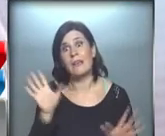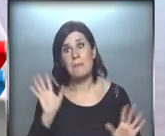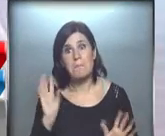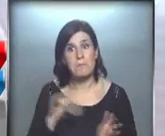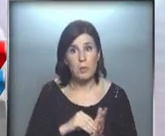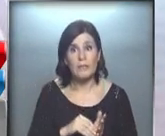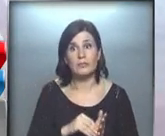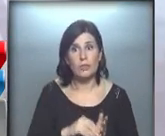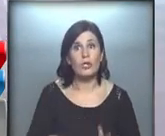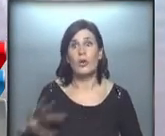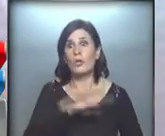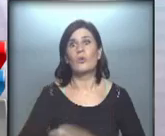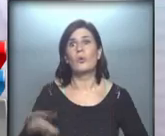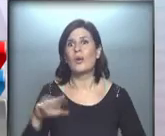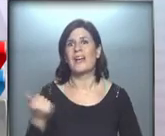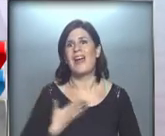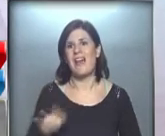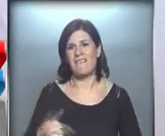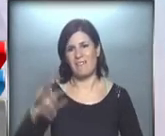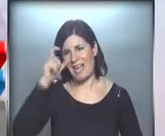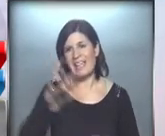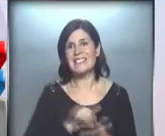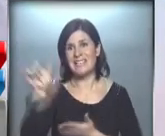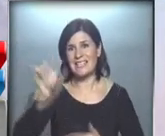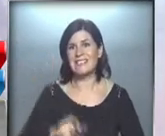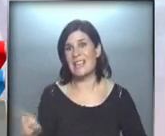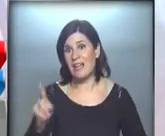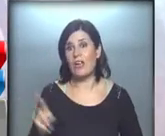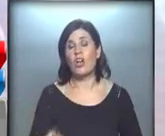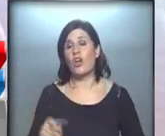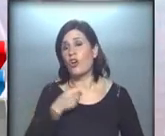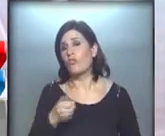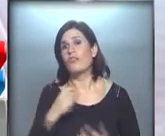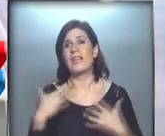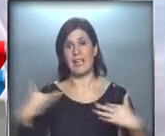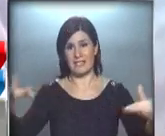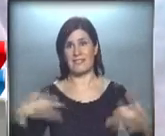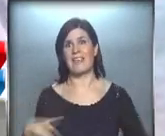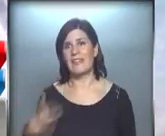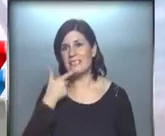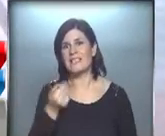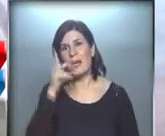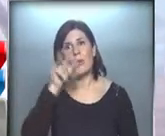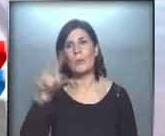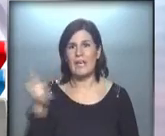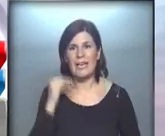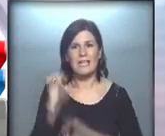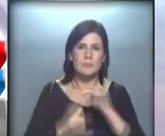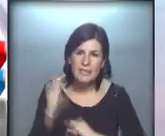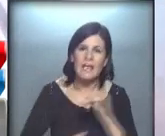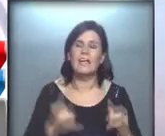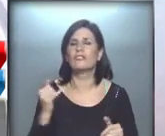el predio que la AFA posee en Ezeiza, la conferencia de prensa de Alejandro Sabella explicando los motivos por los